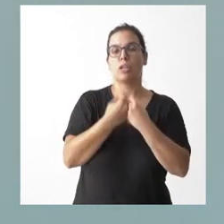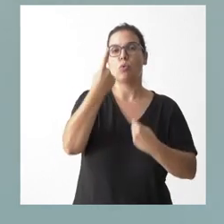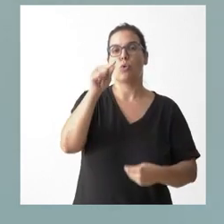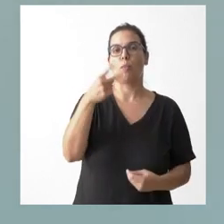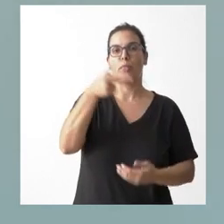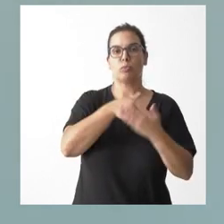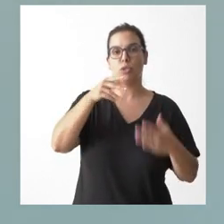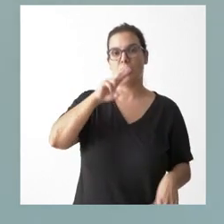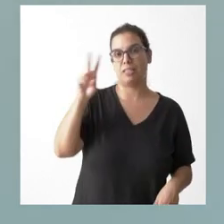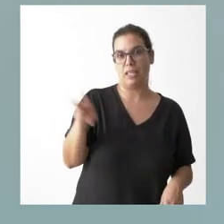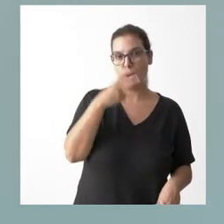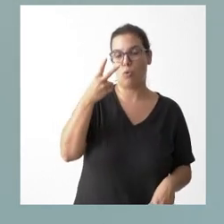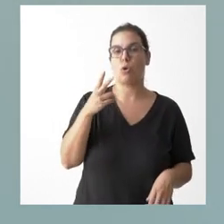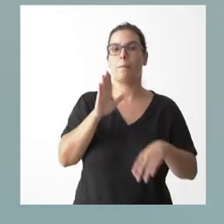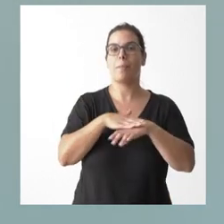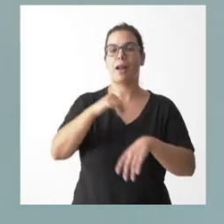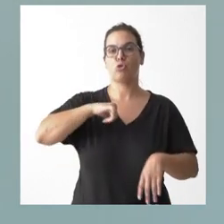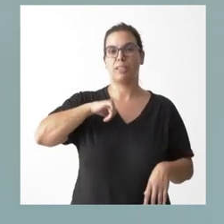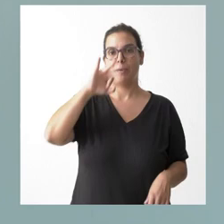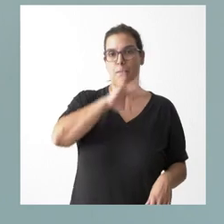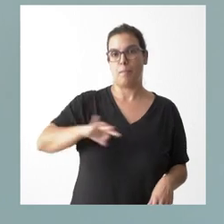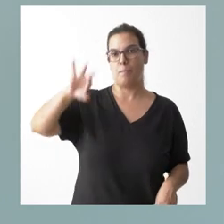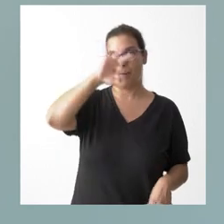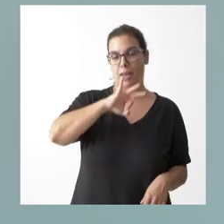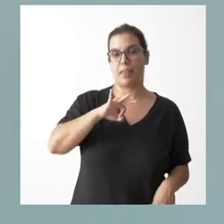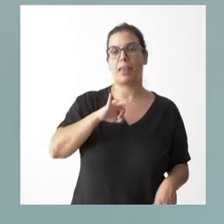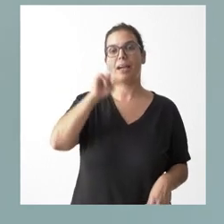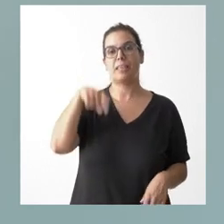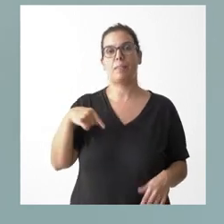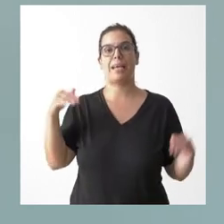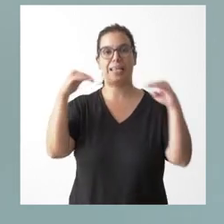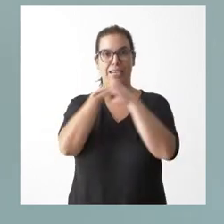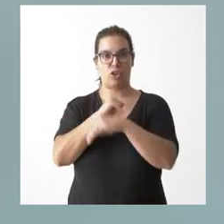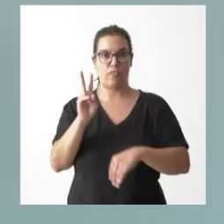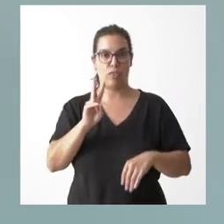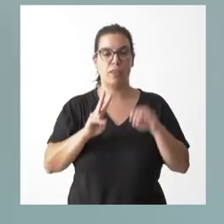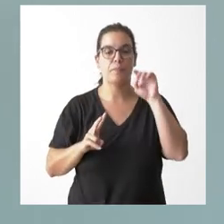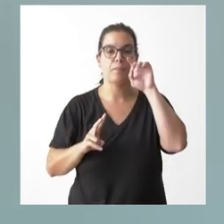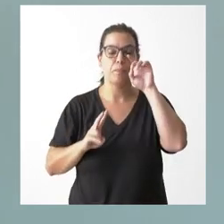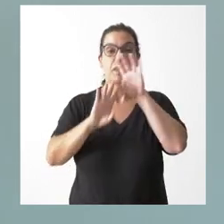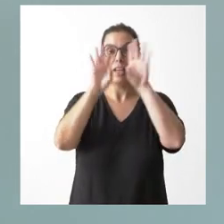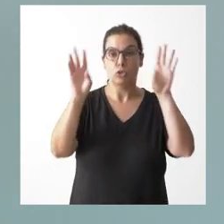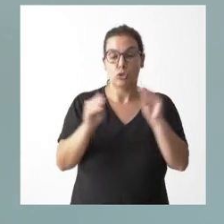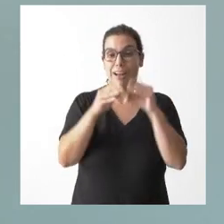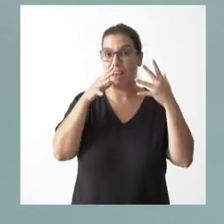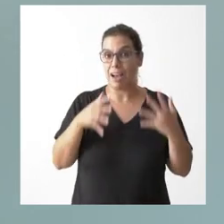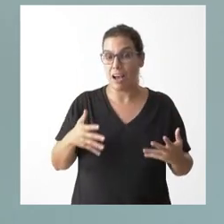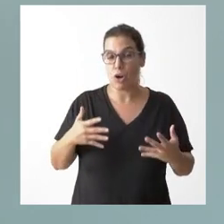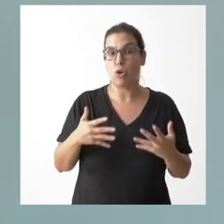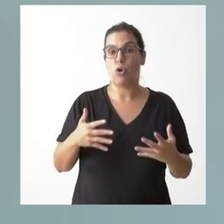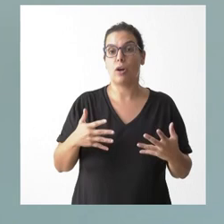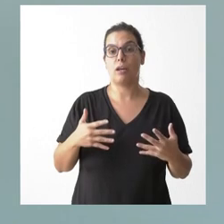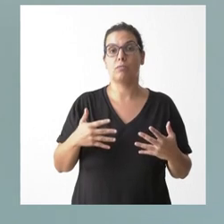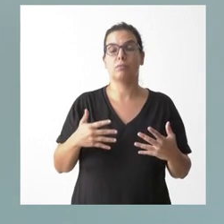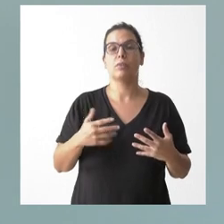euros en el Complejo Hospitalario de Palencia y en el Clínico de Valladolid. En total tenemos actualmente con estas